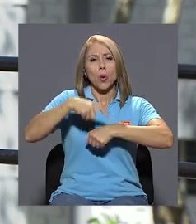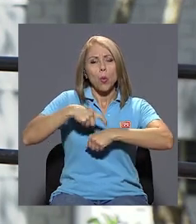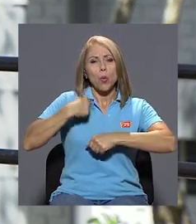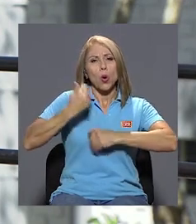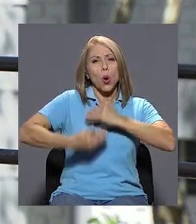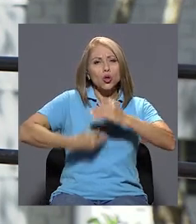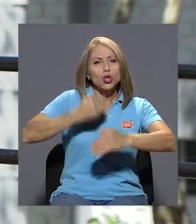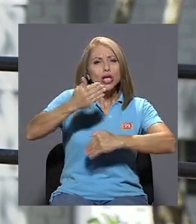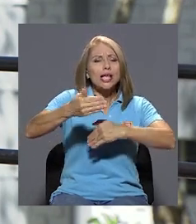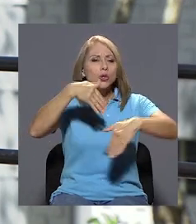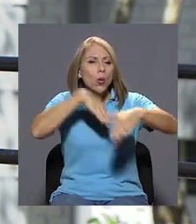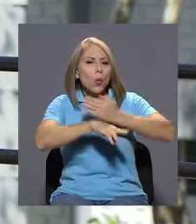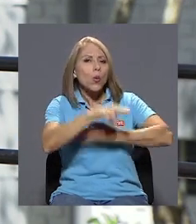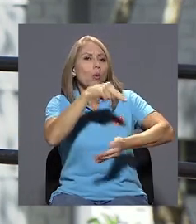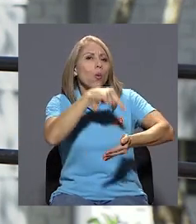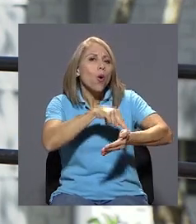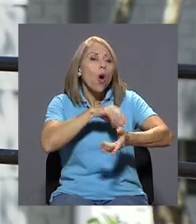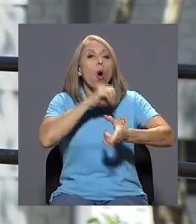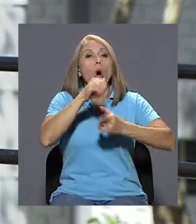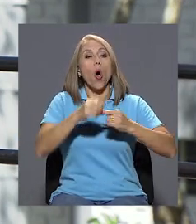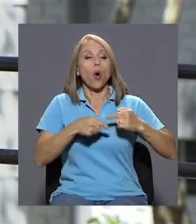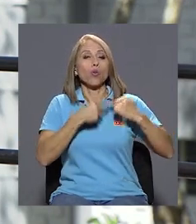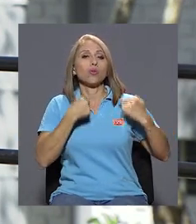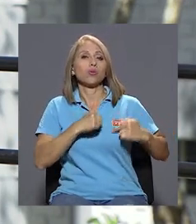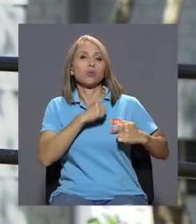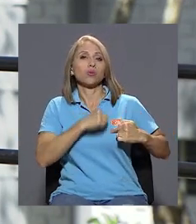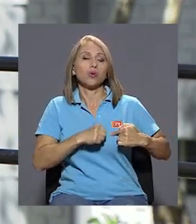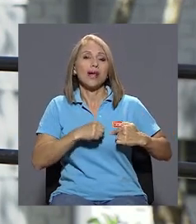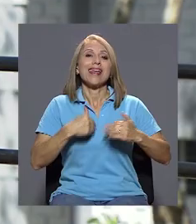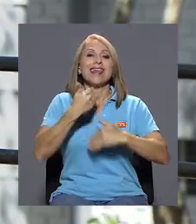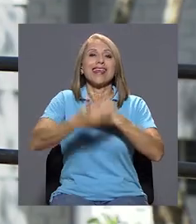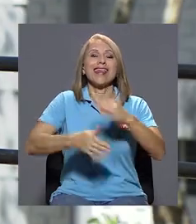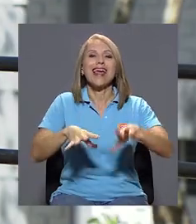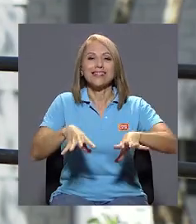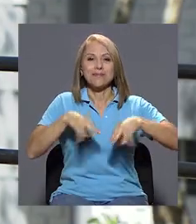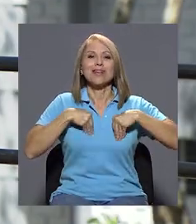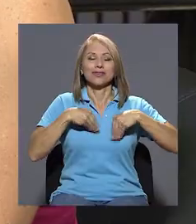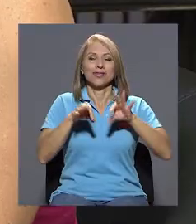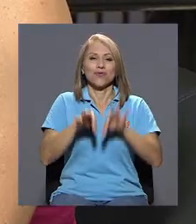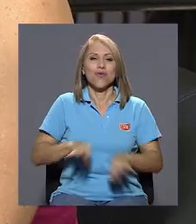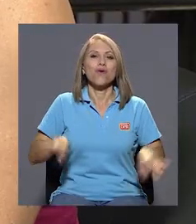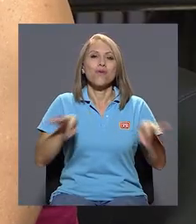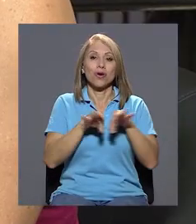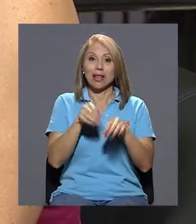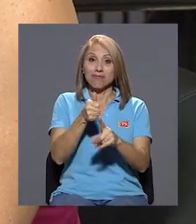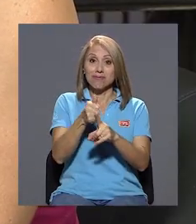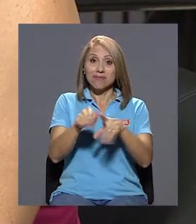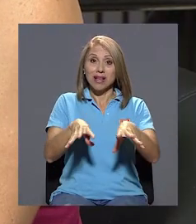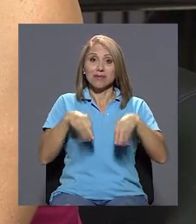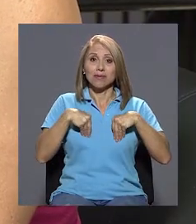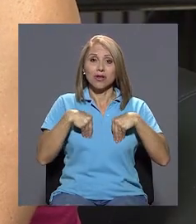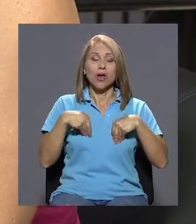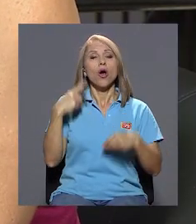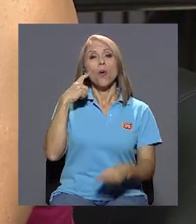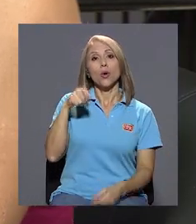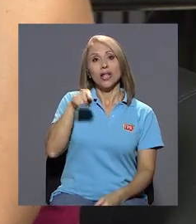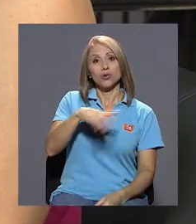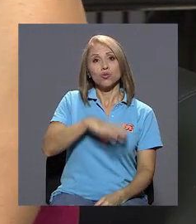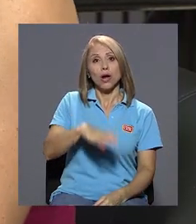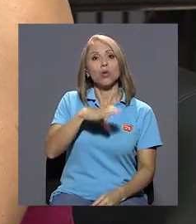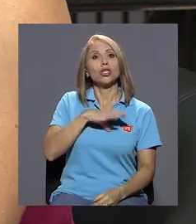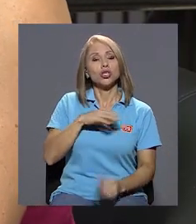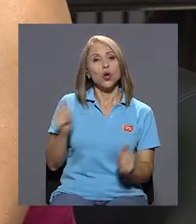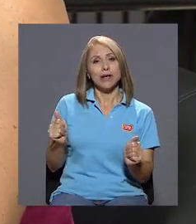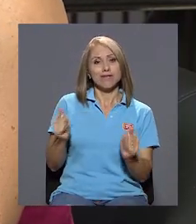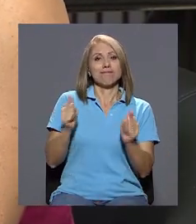de internamiento, quirúrgico y de aceptación, que es muy importante la aceptación. Porque es una condición que los va a